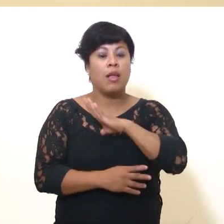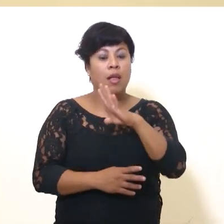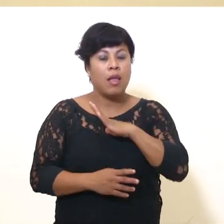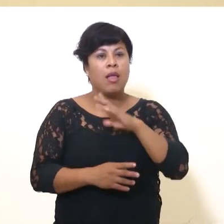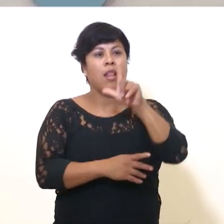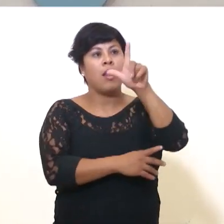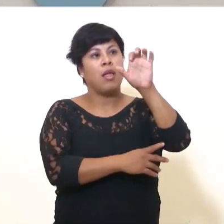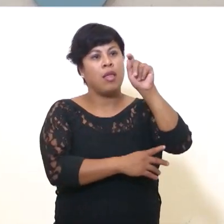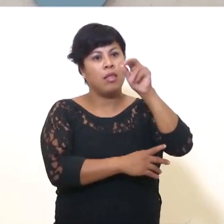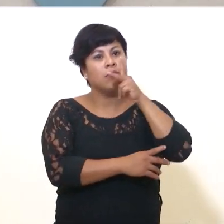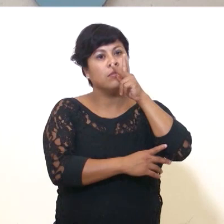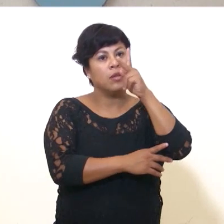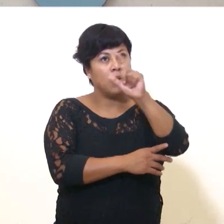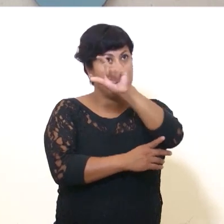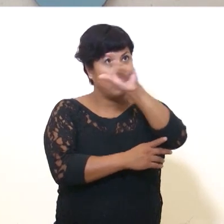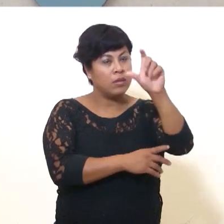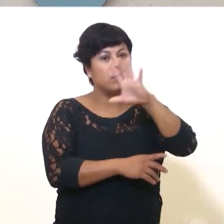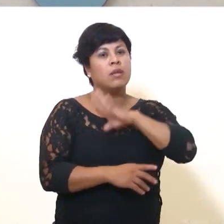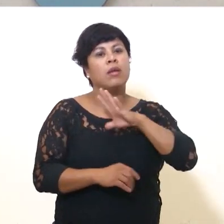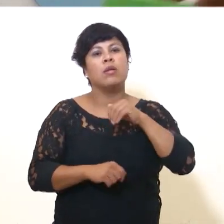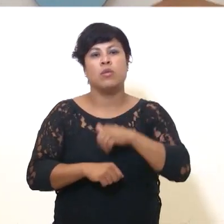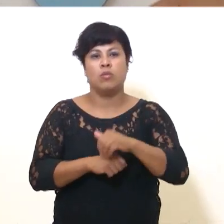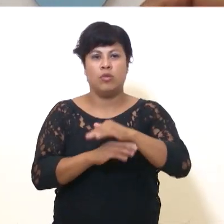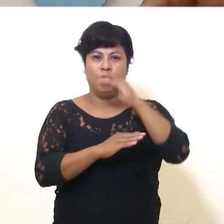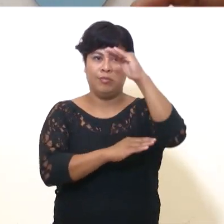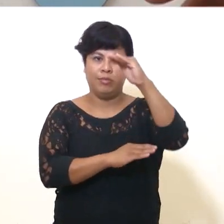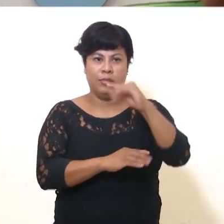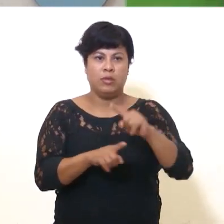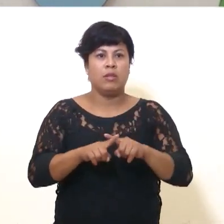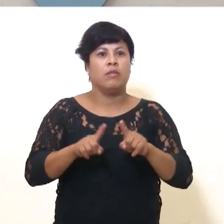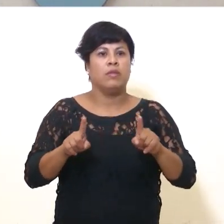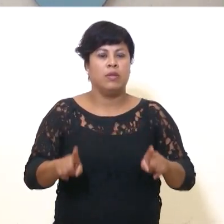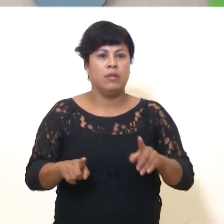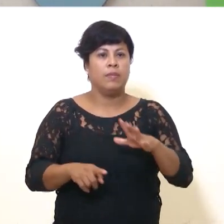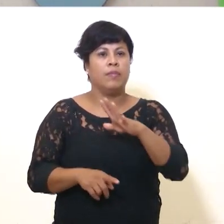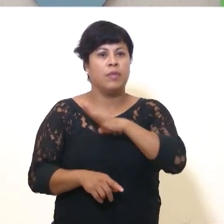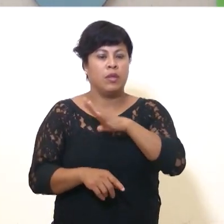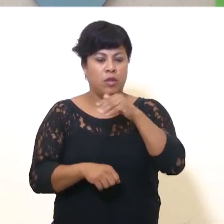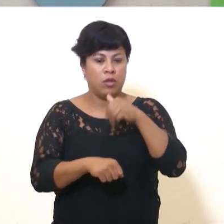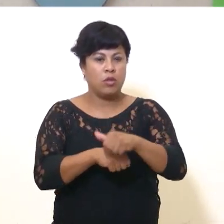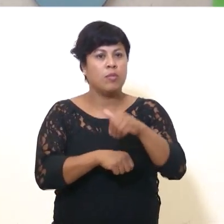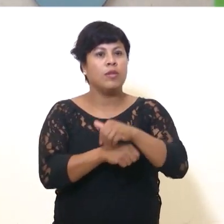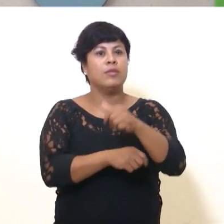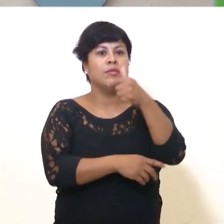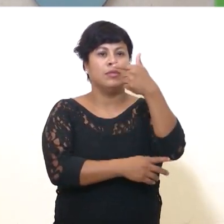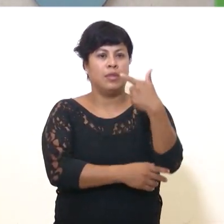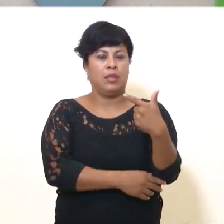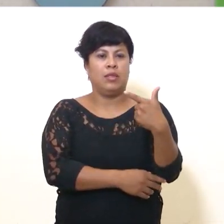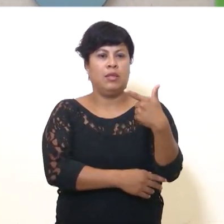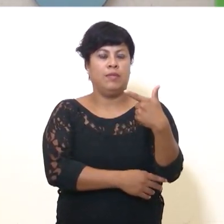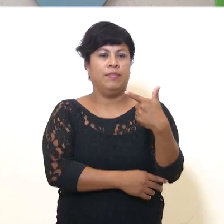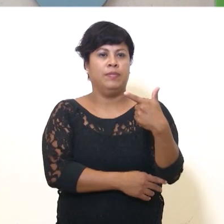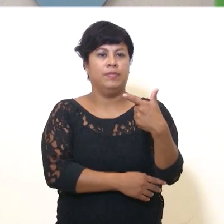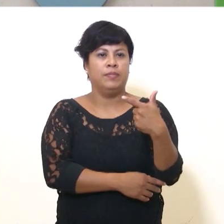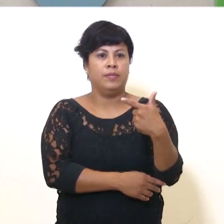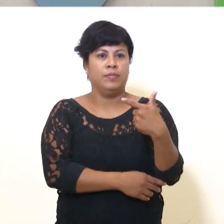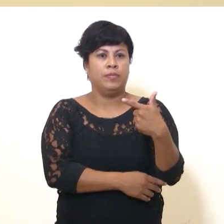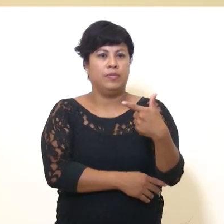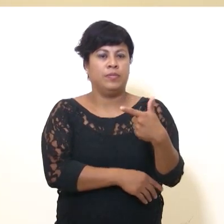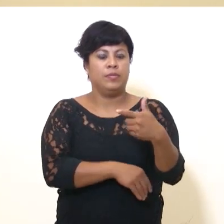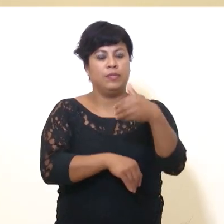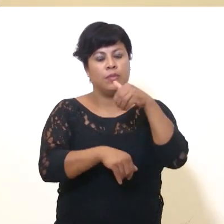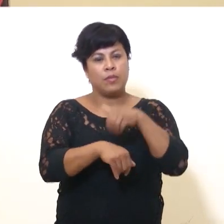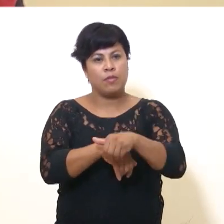que sepas es que existen letras y que existen números. Este es el número